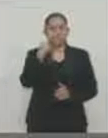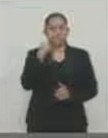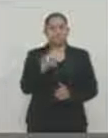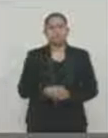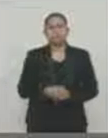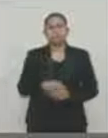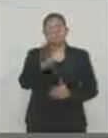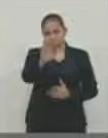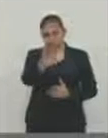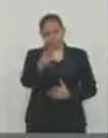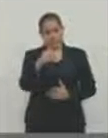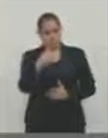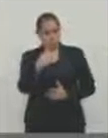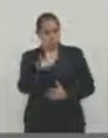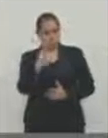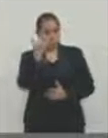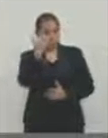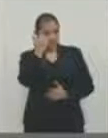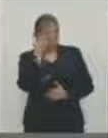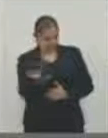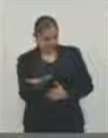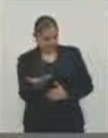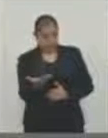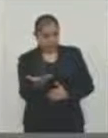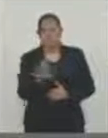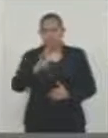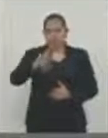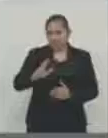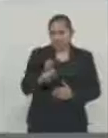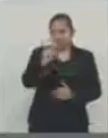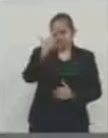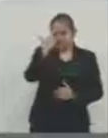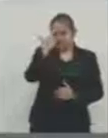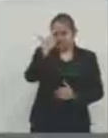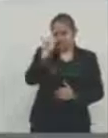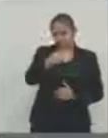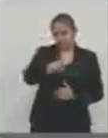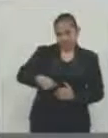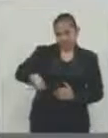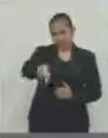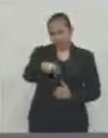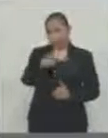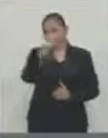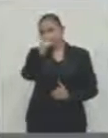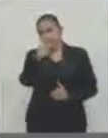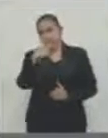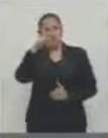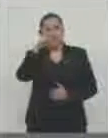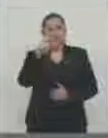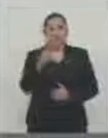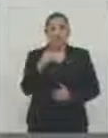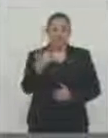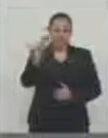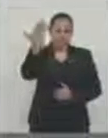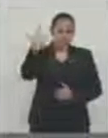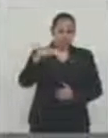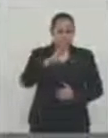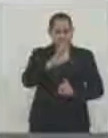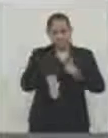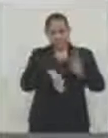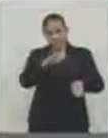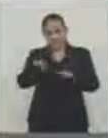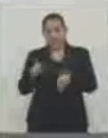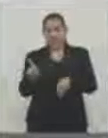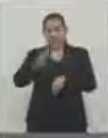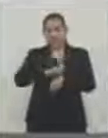Bueno, yo quiero, por la memoria de los compañeros y compañeras caídas el 2